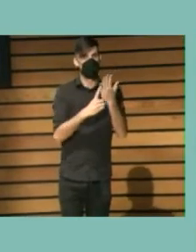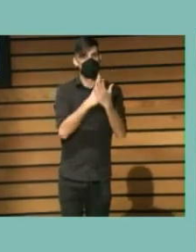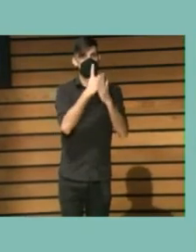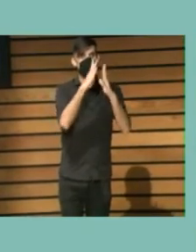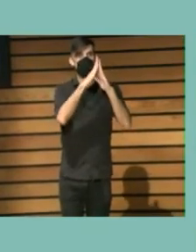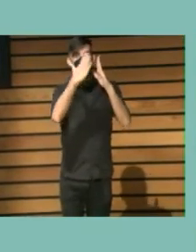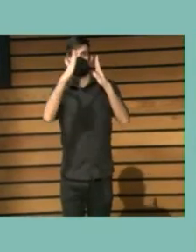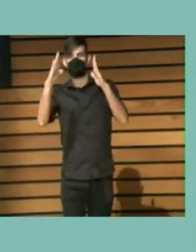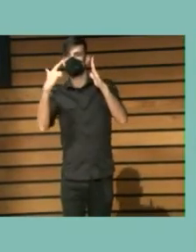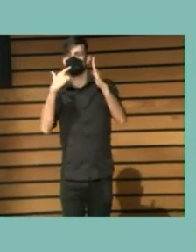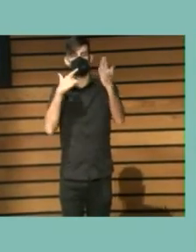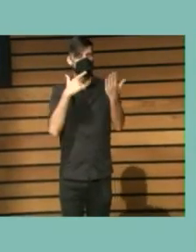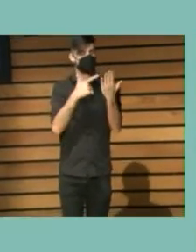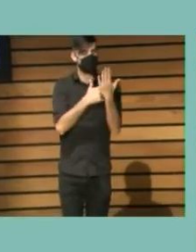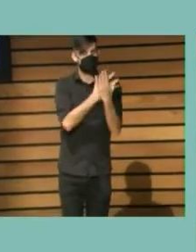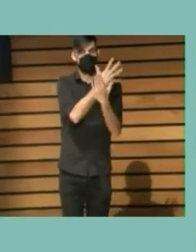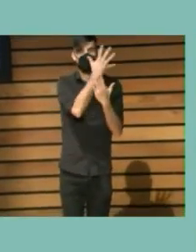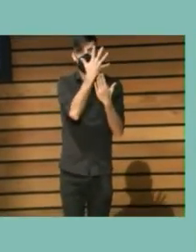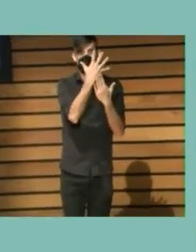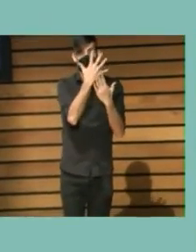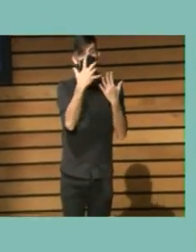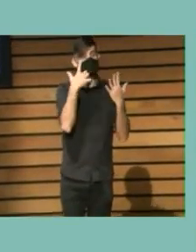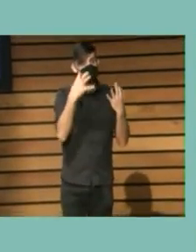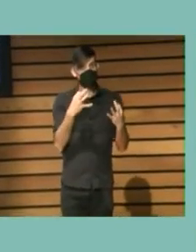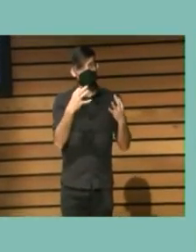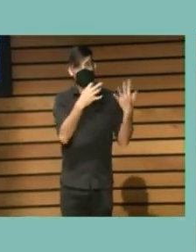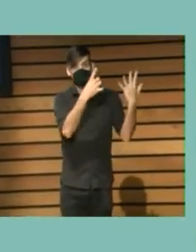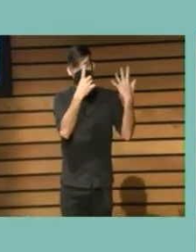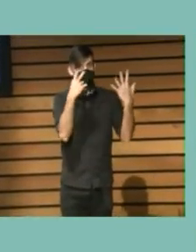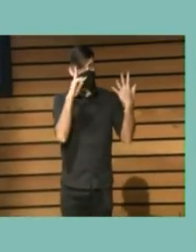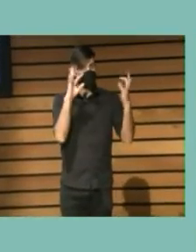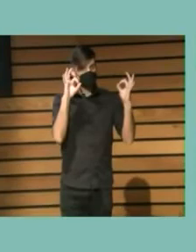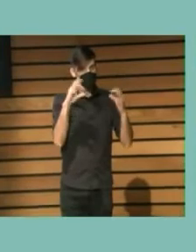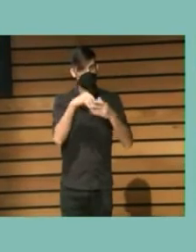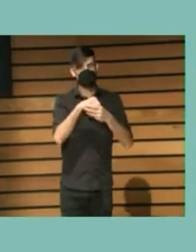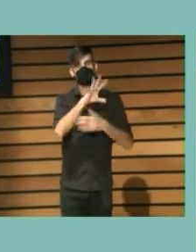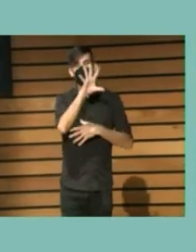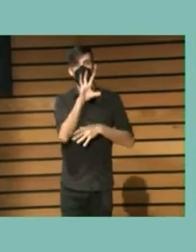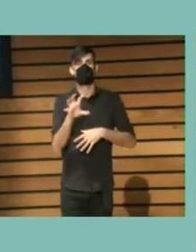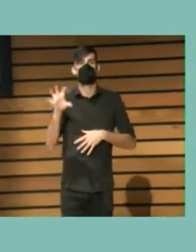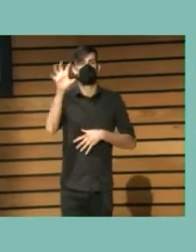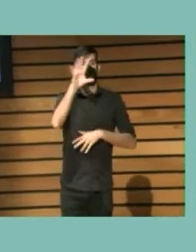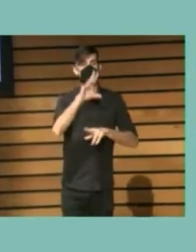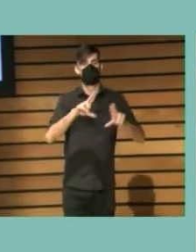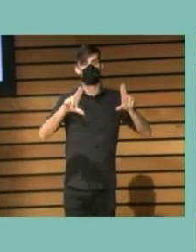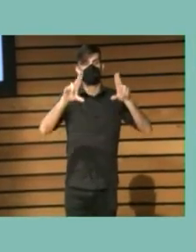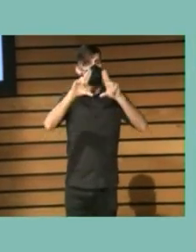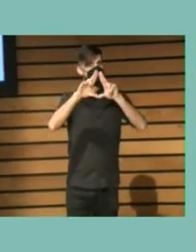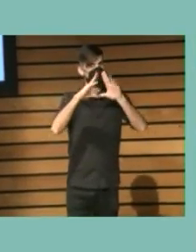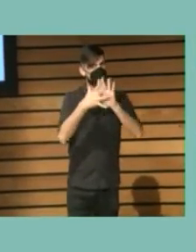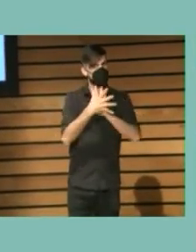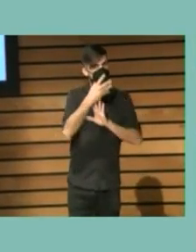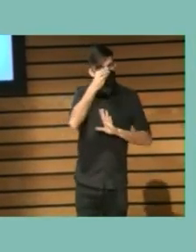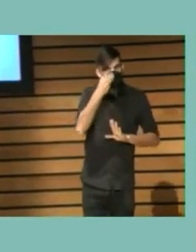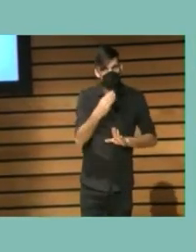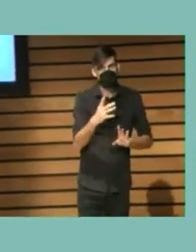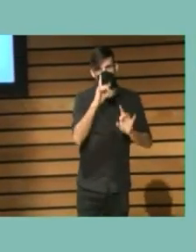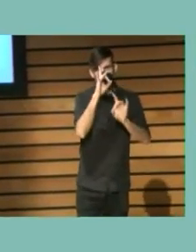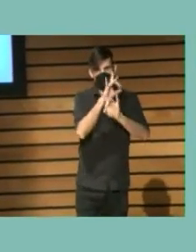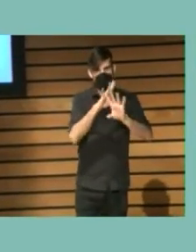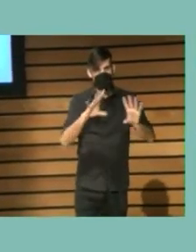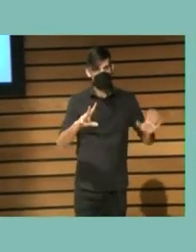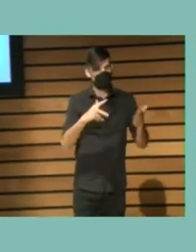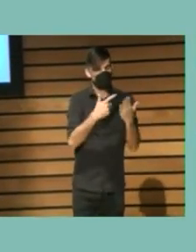5 países, habían 6 experiencias de 5 países sobre estos temas. Están muy bien detalladas y son muy